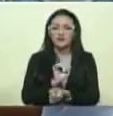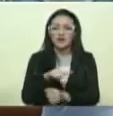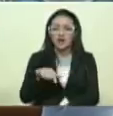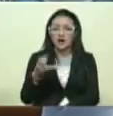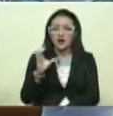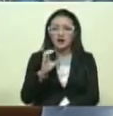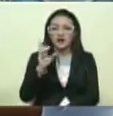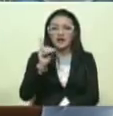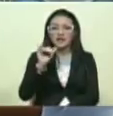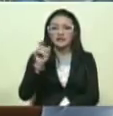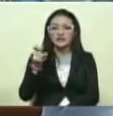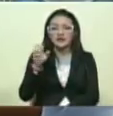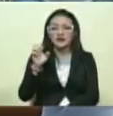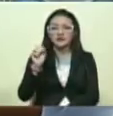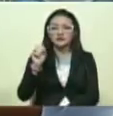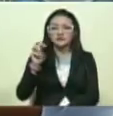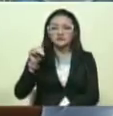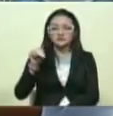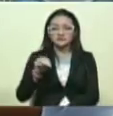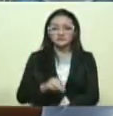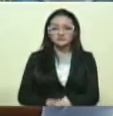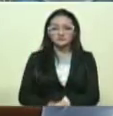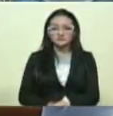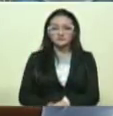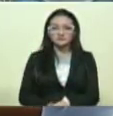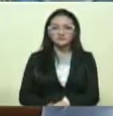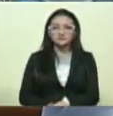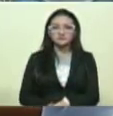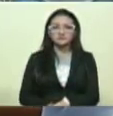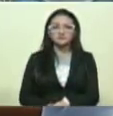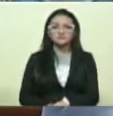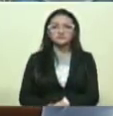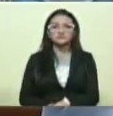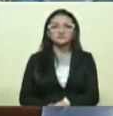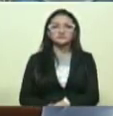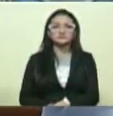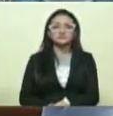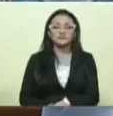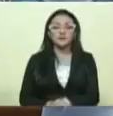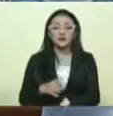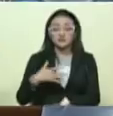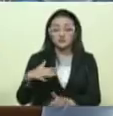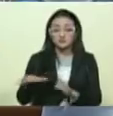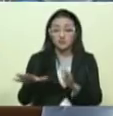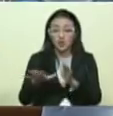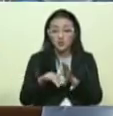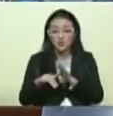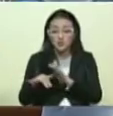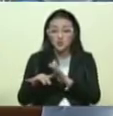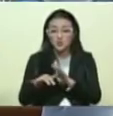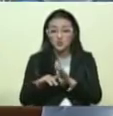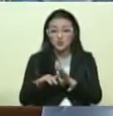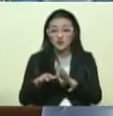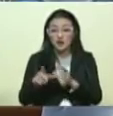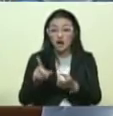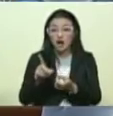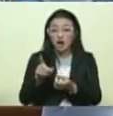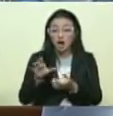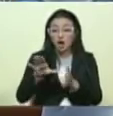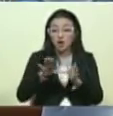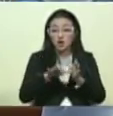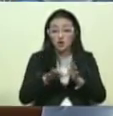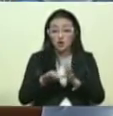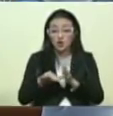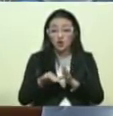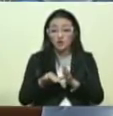Caracas. Y son los siguientes: peculado doloso propio, asociación para delinquir, legitimación de capitales, concierto de